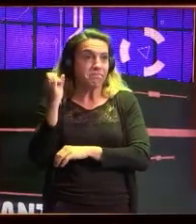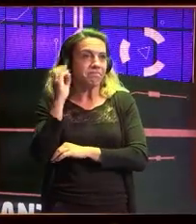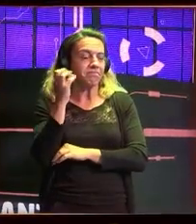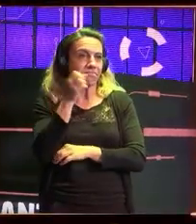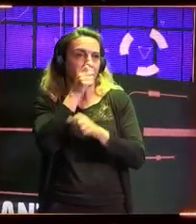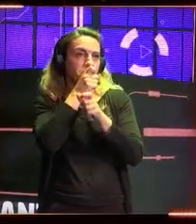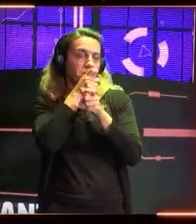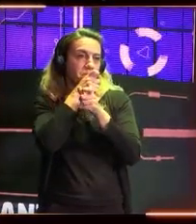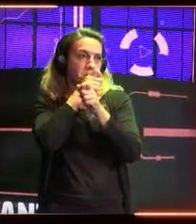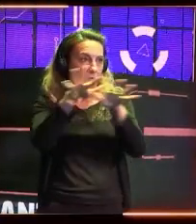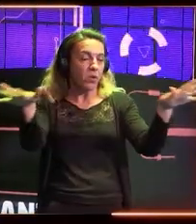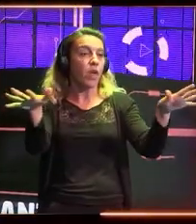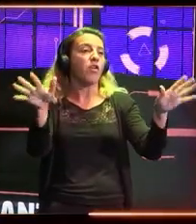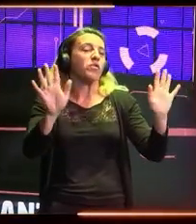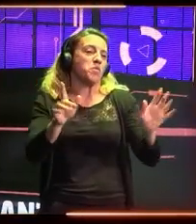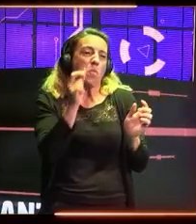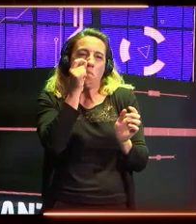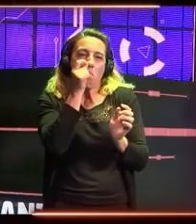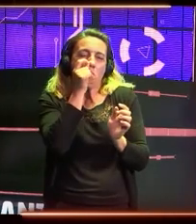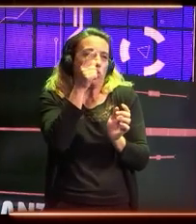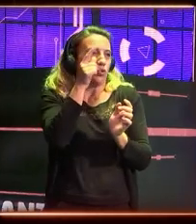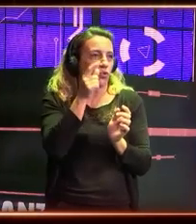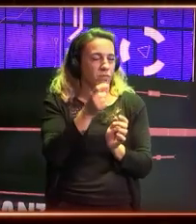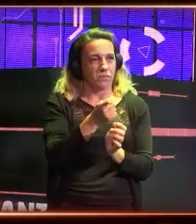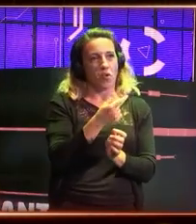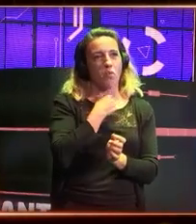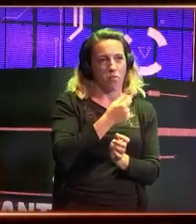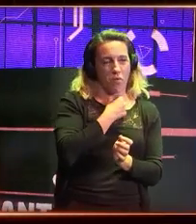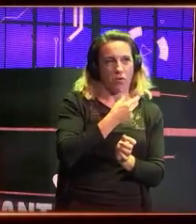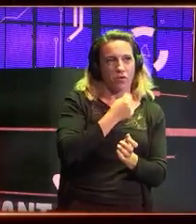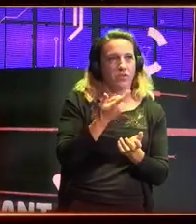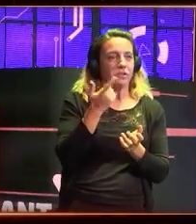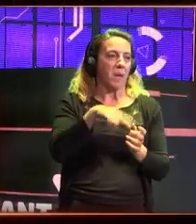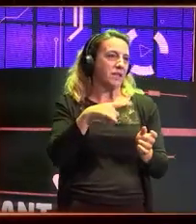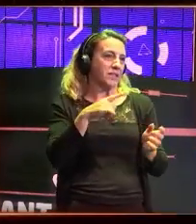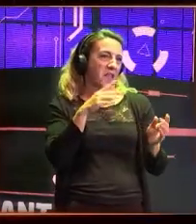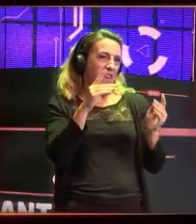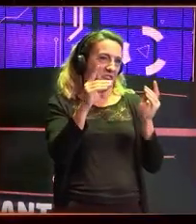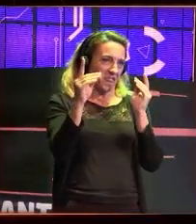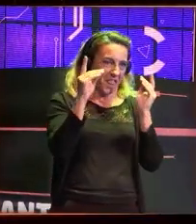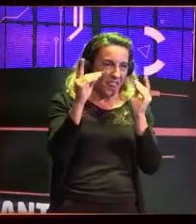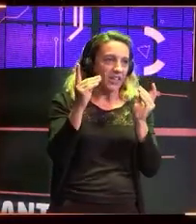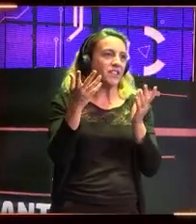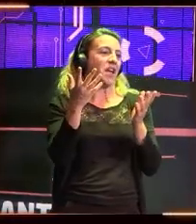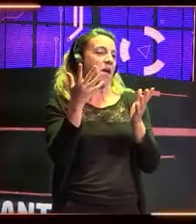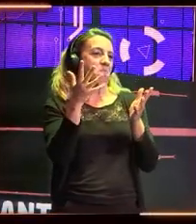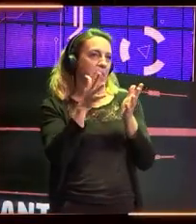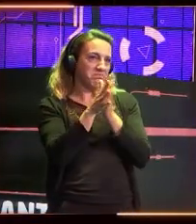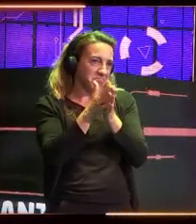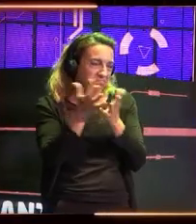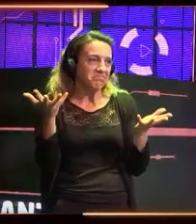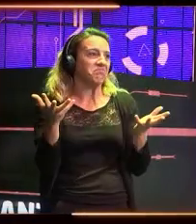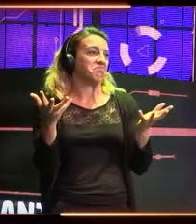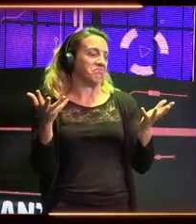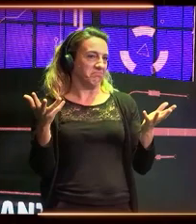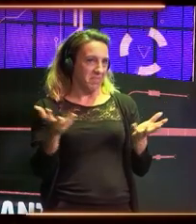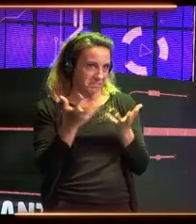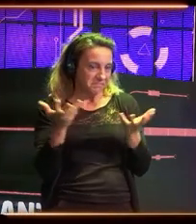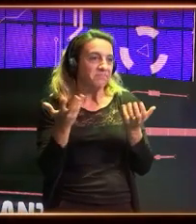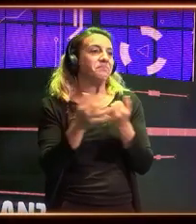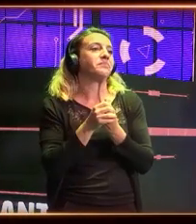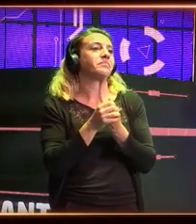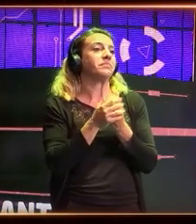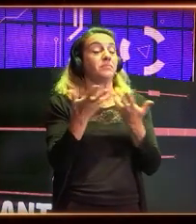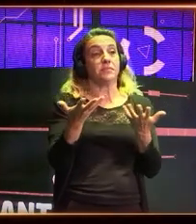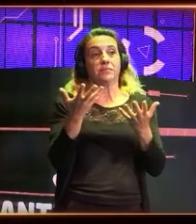pero también con un punto de humor lo hacía de una manera pues más más didáctica más amena más divertida Y eso le valió distintos reconocimientos